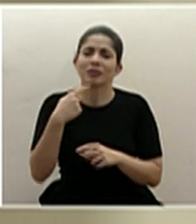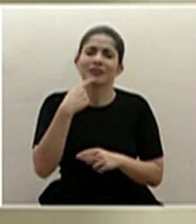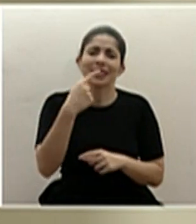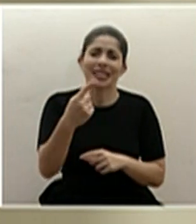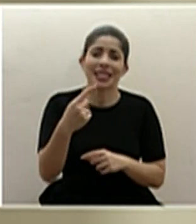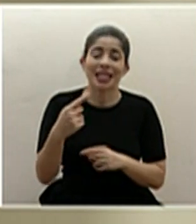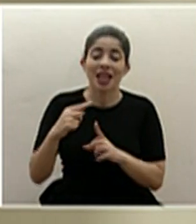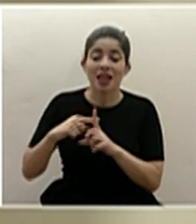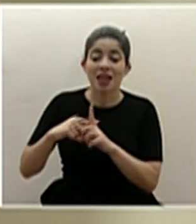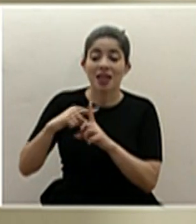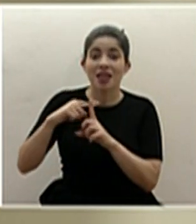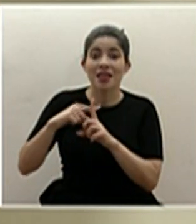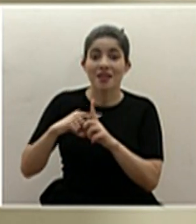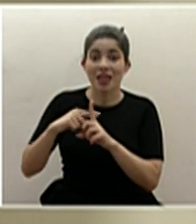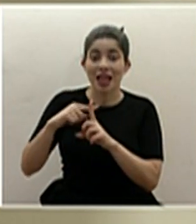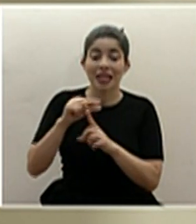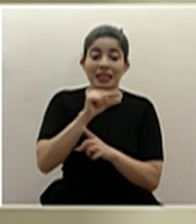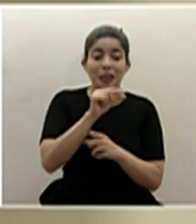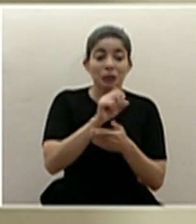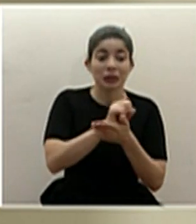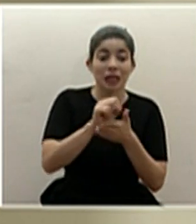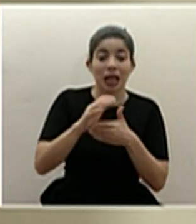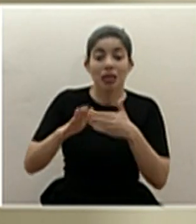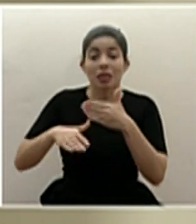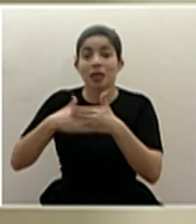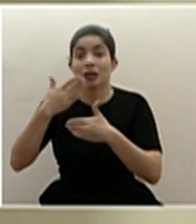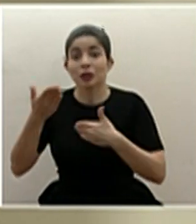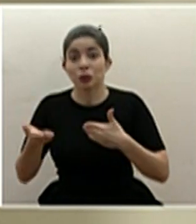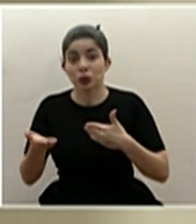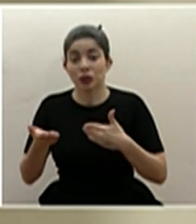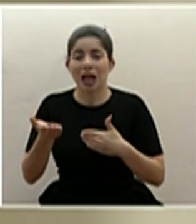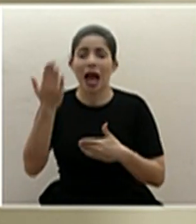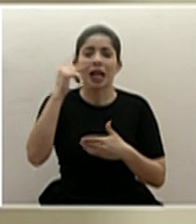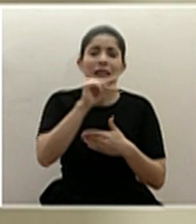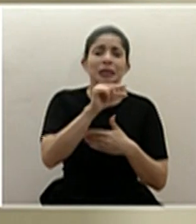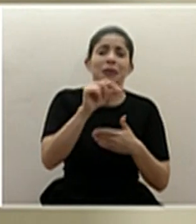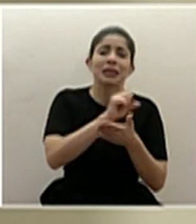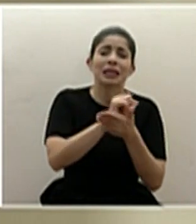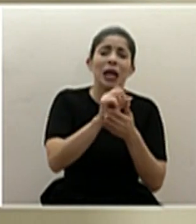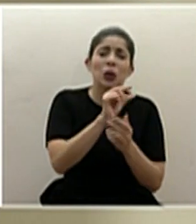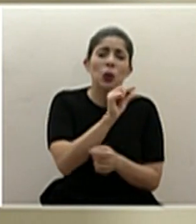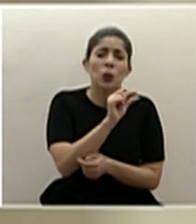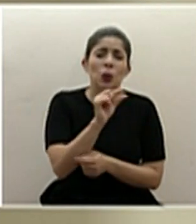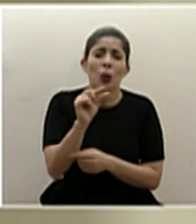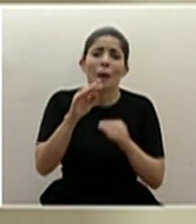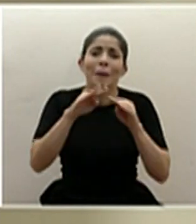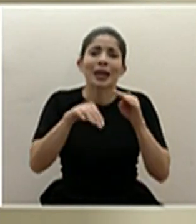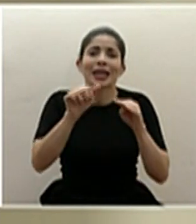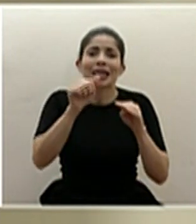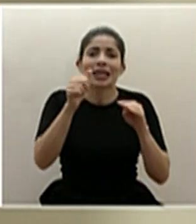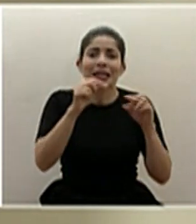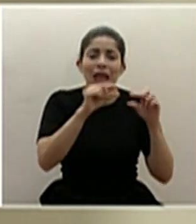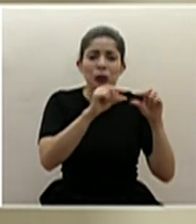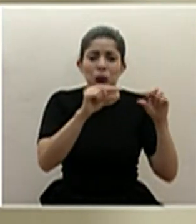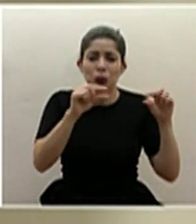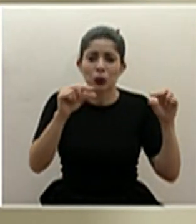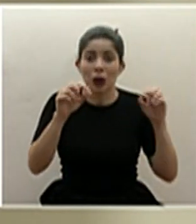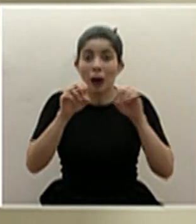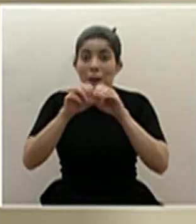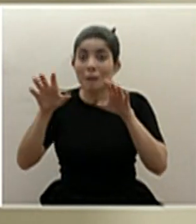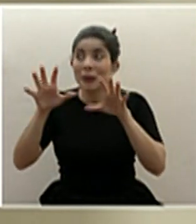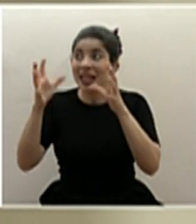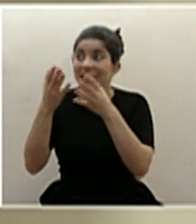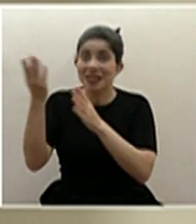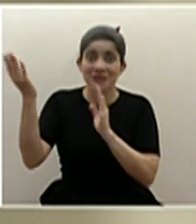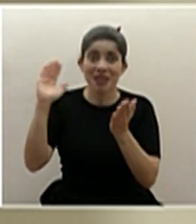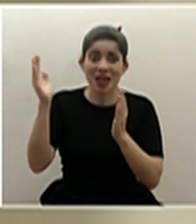el nivel que alcanzamos después de Semana Santa, de que teníamos muy poquitos casos, generalmente menos de 10 para el resto de la pandemia, en realidad